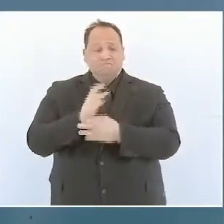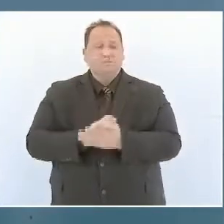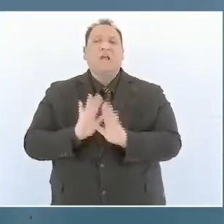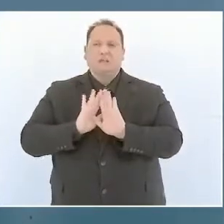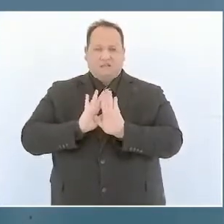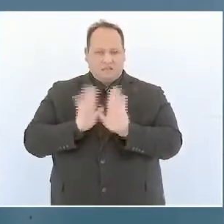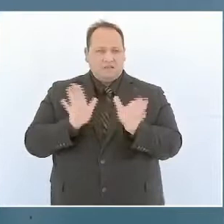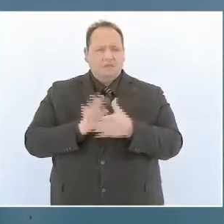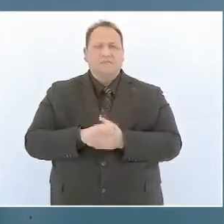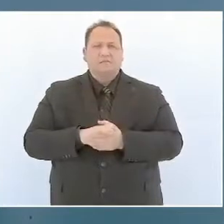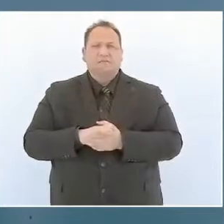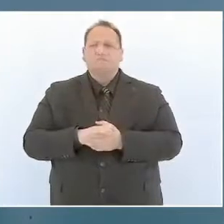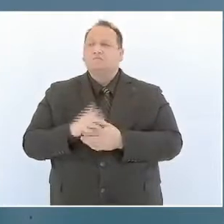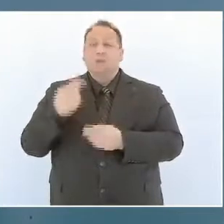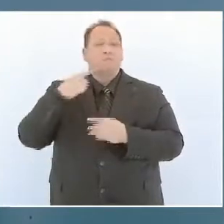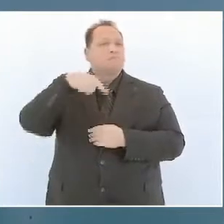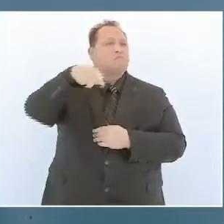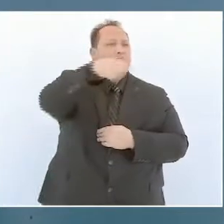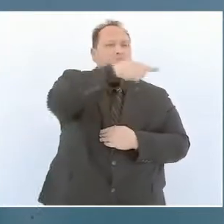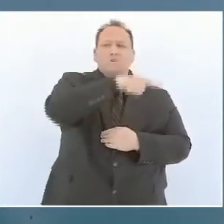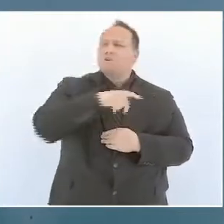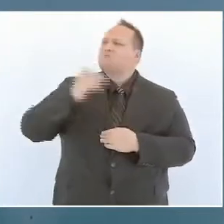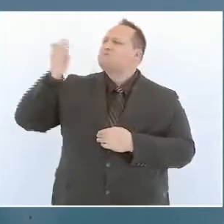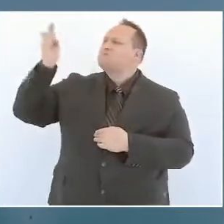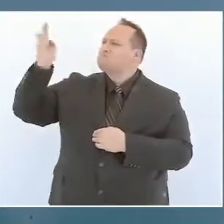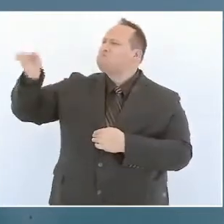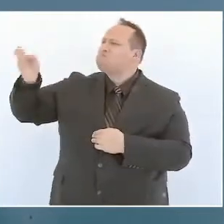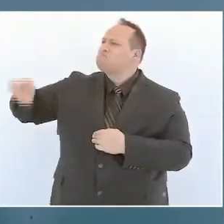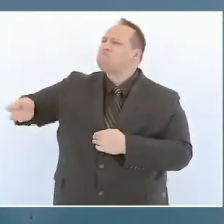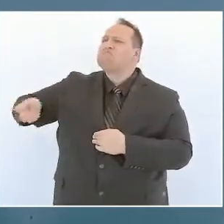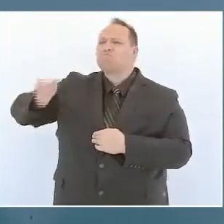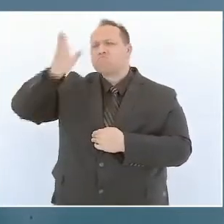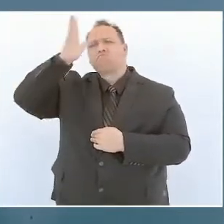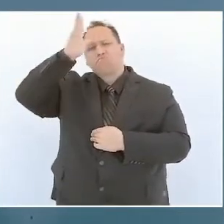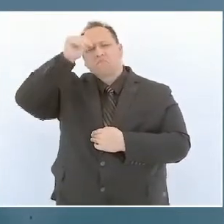en aceptación del pueblo la Guardia Nacional.